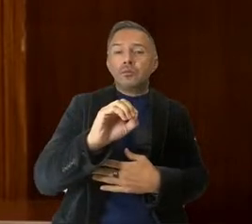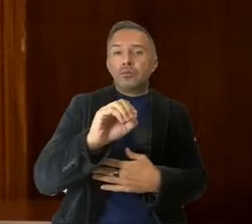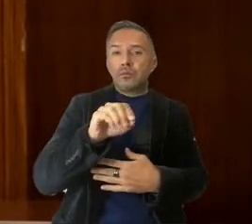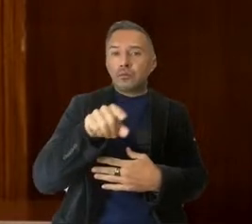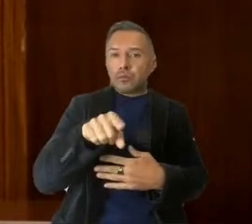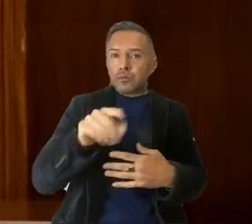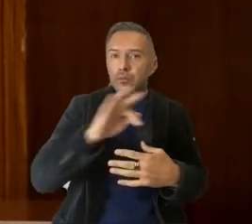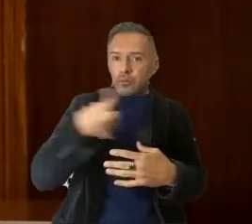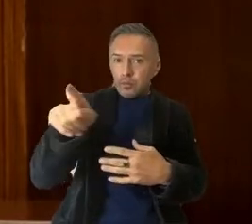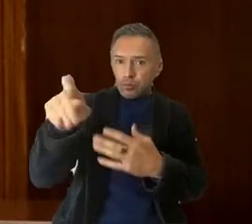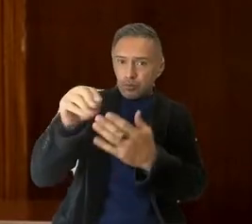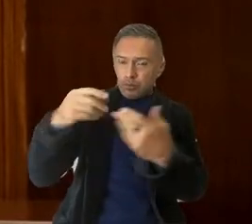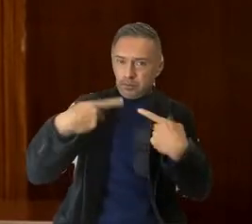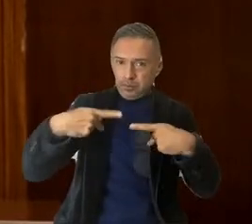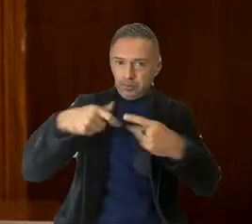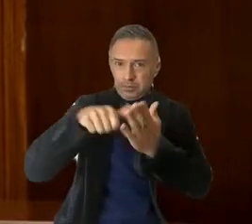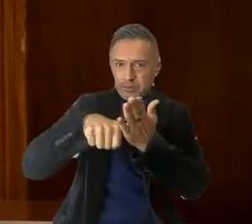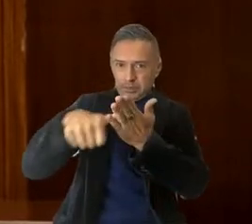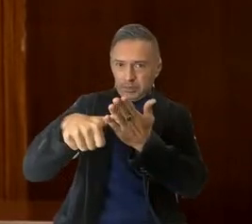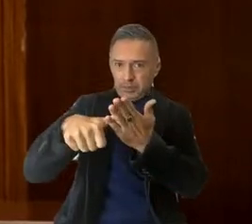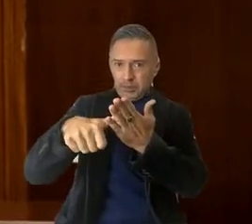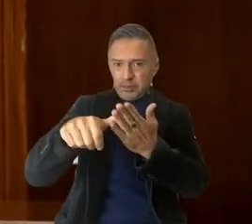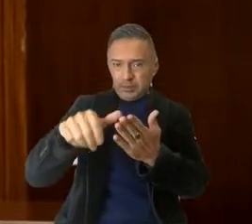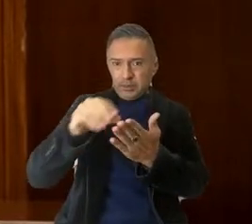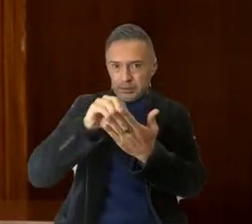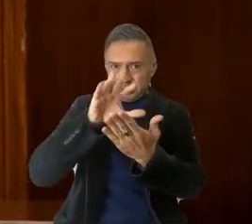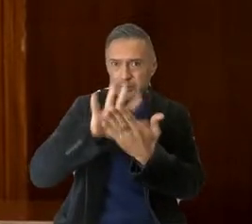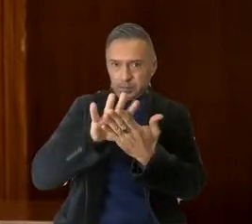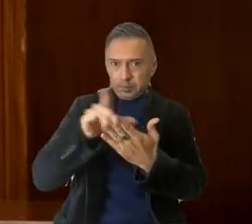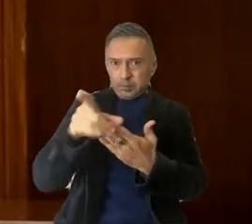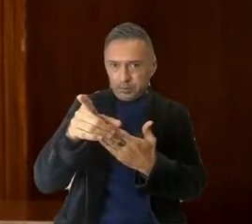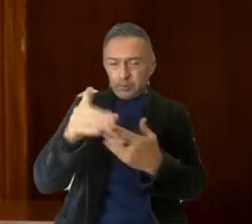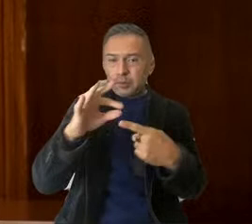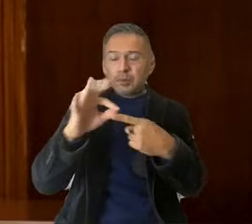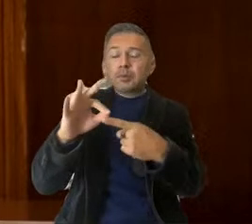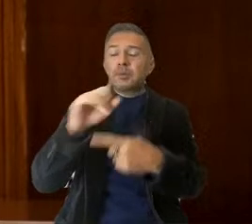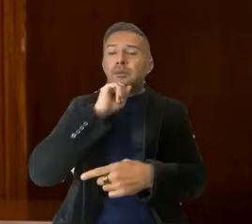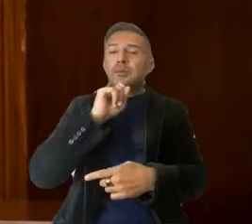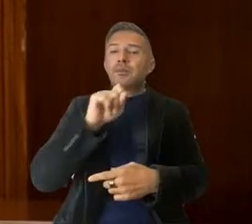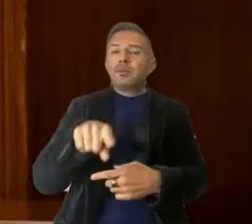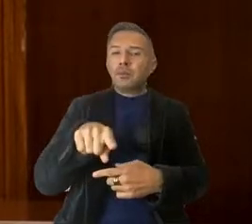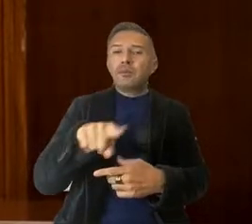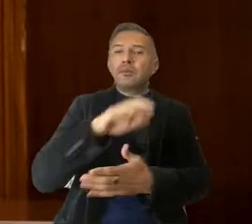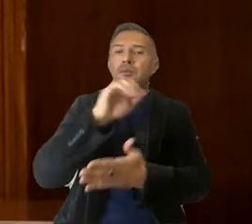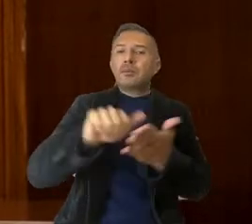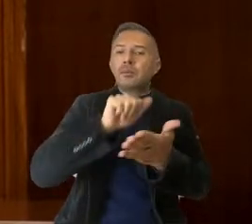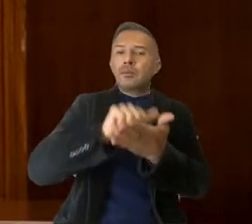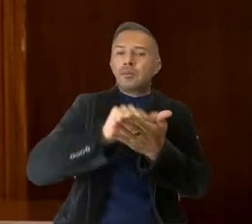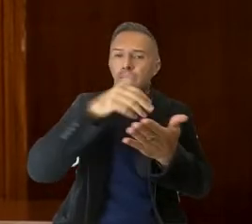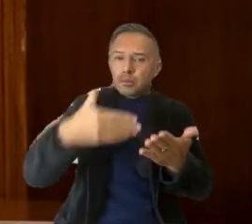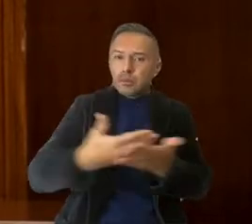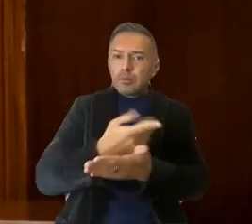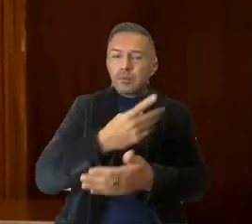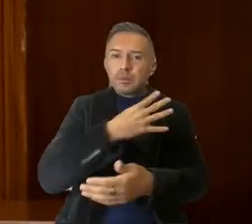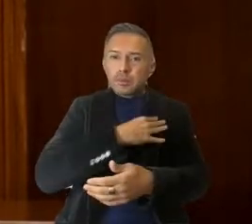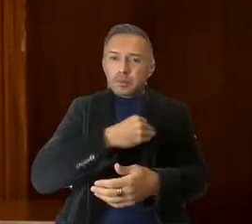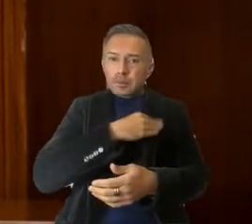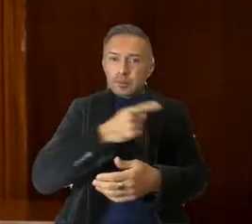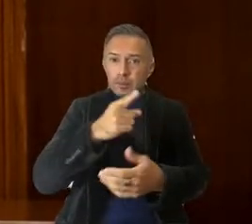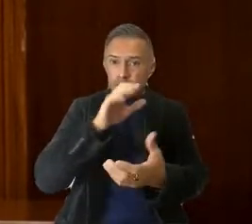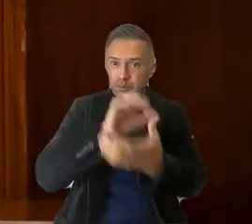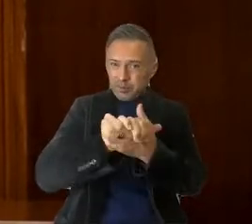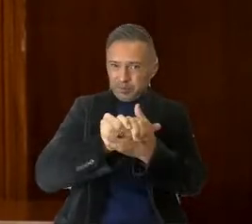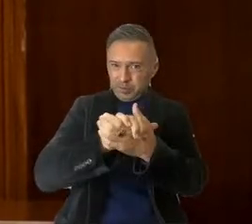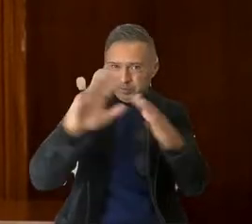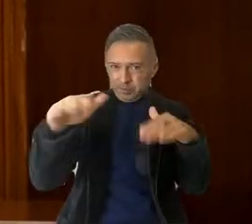del registro civil. También se deroga lo dispuesto sobre el acta de nacimiento del hijo fuera del matrimonio, y para el caso